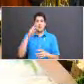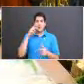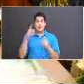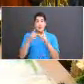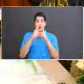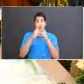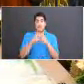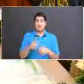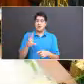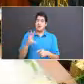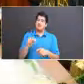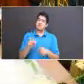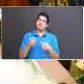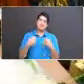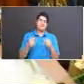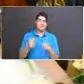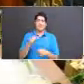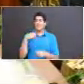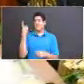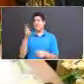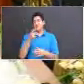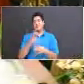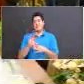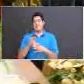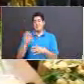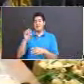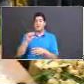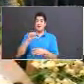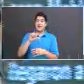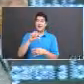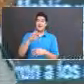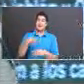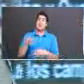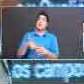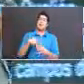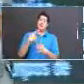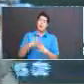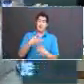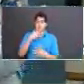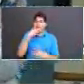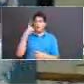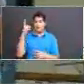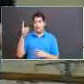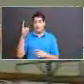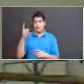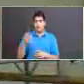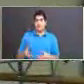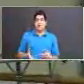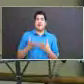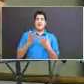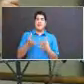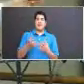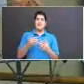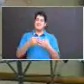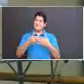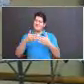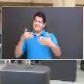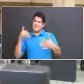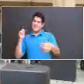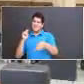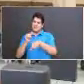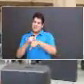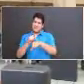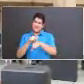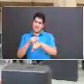hubiera caído en todo lo que cayó. Pero cuando Dios le da largas a uno, hermano, le da